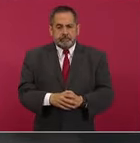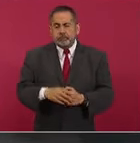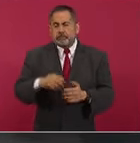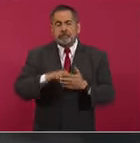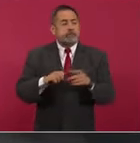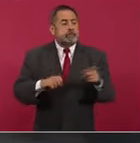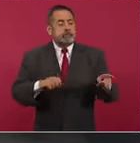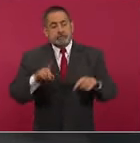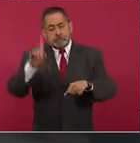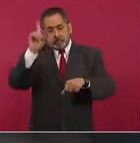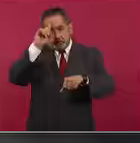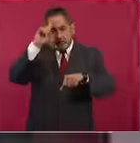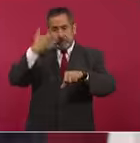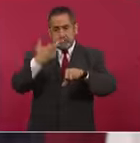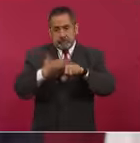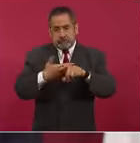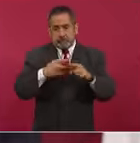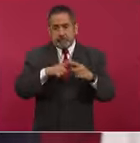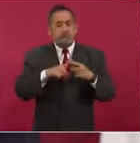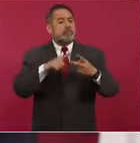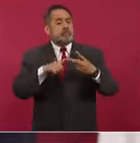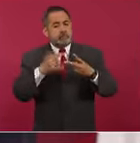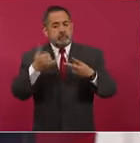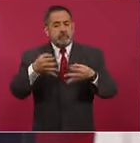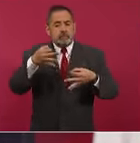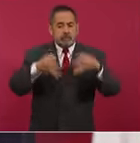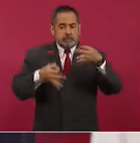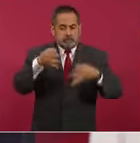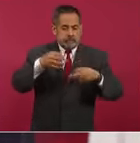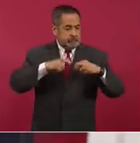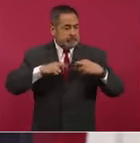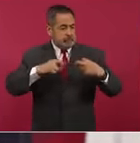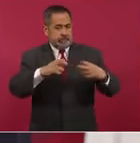consejeros son diferentes y magistrados.